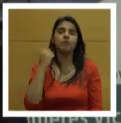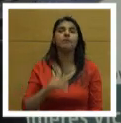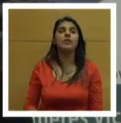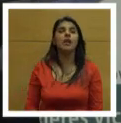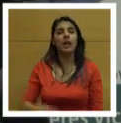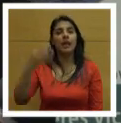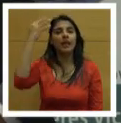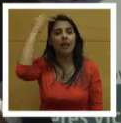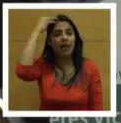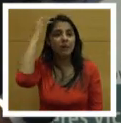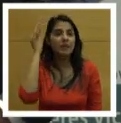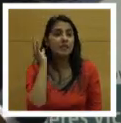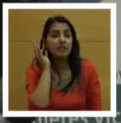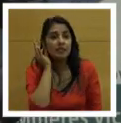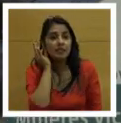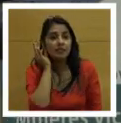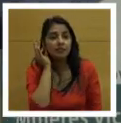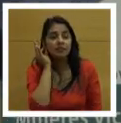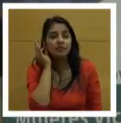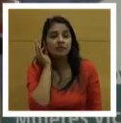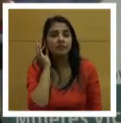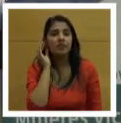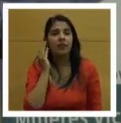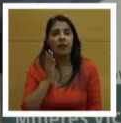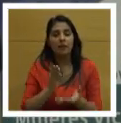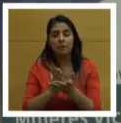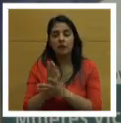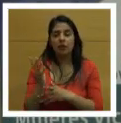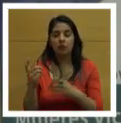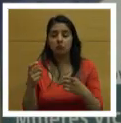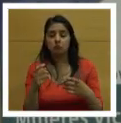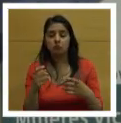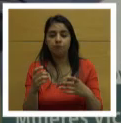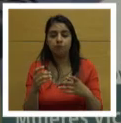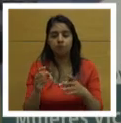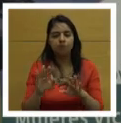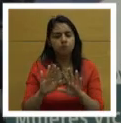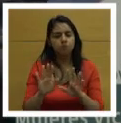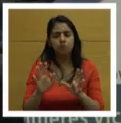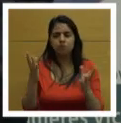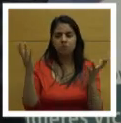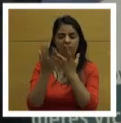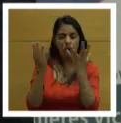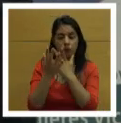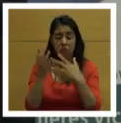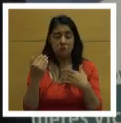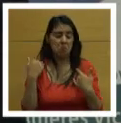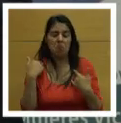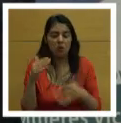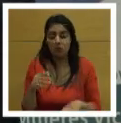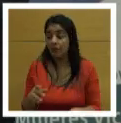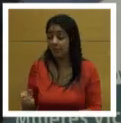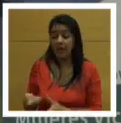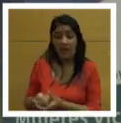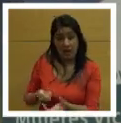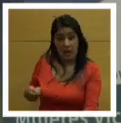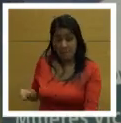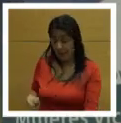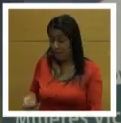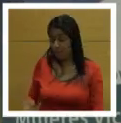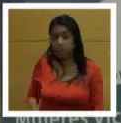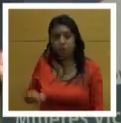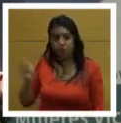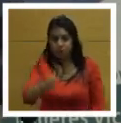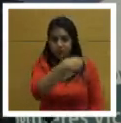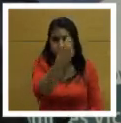momento dejaron de entorpecerse entre ellas y no entender muy bien lo que pasaba. Tomaron las espadas, jugaron con el